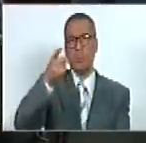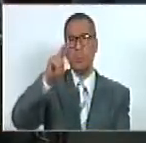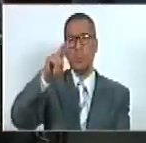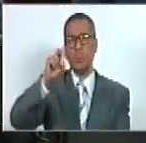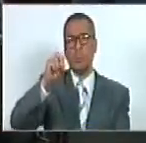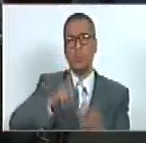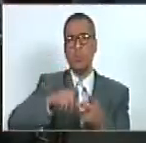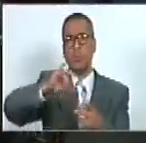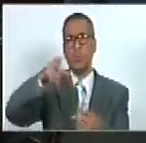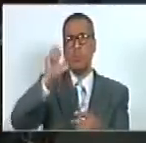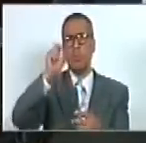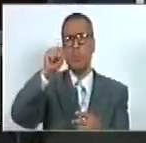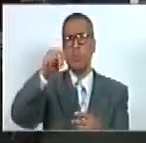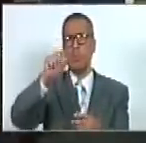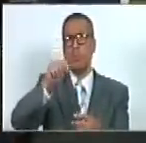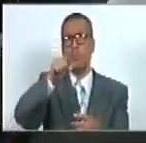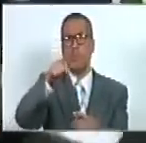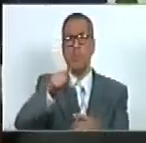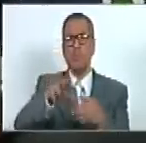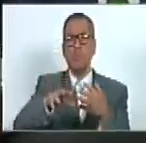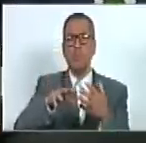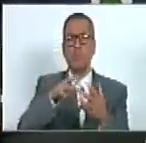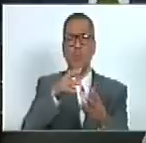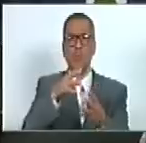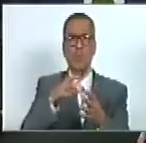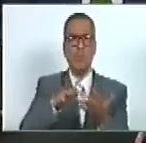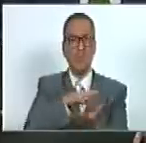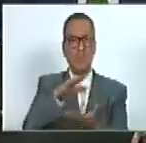Mercedes, producto de esa crisis